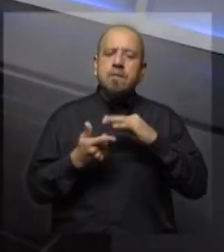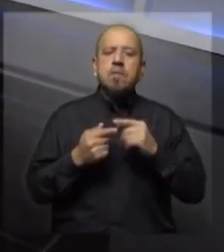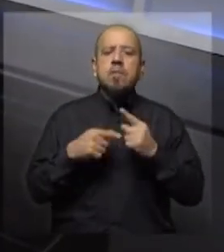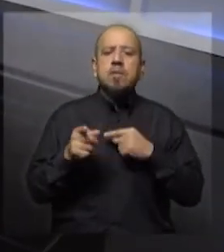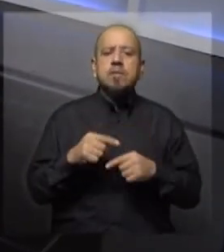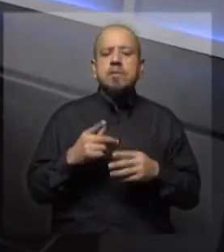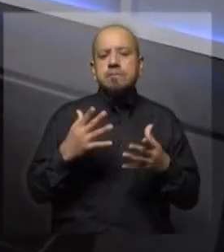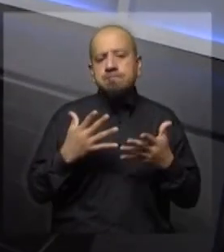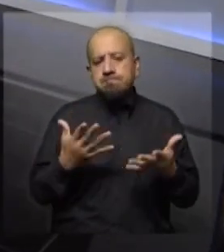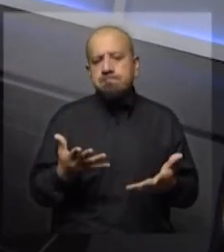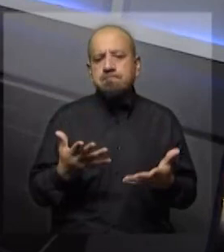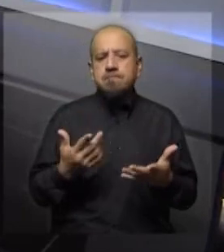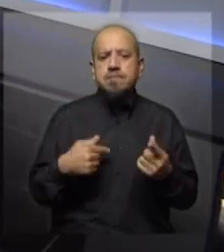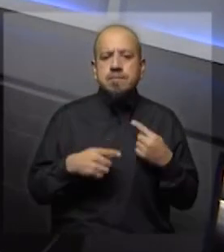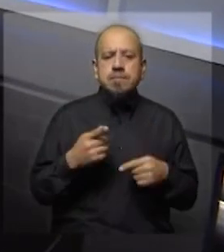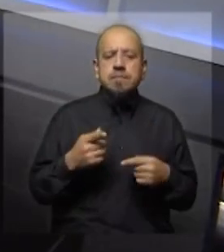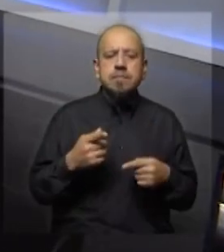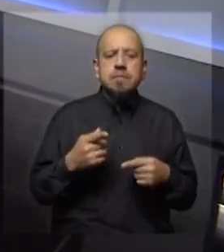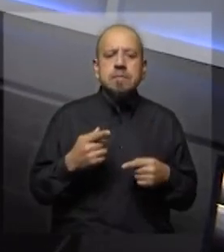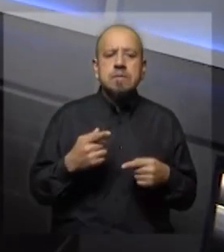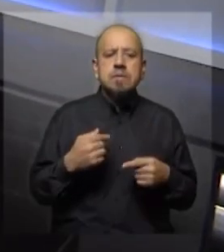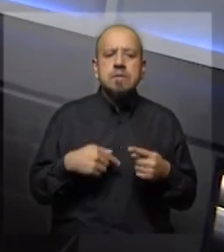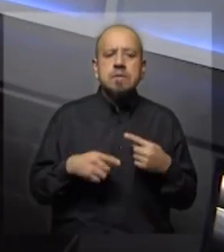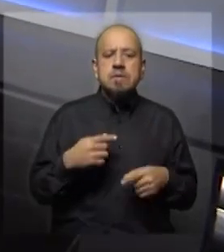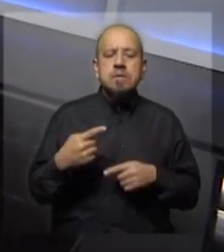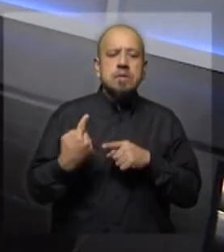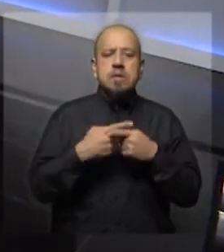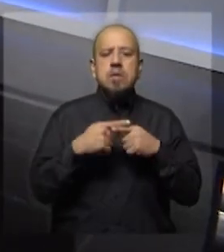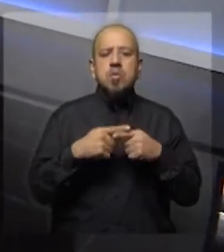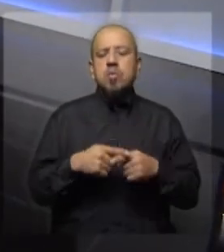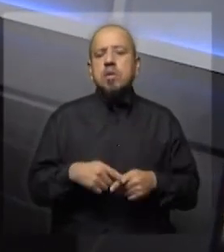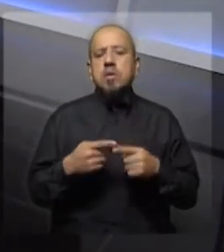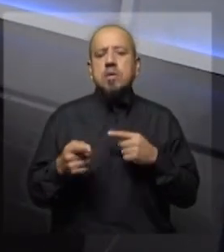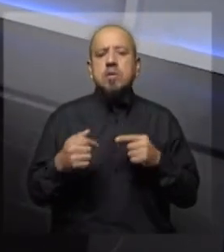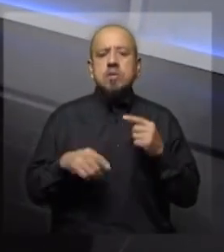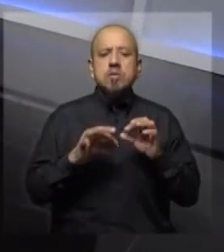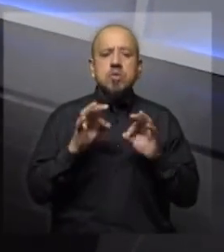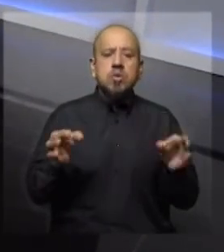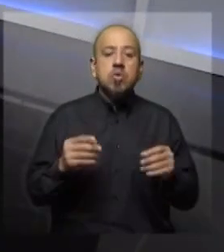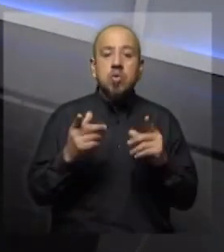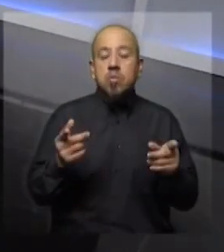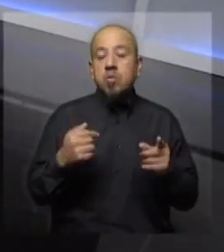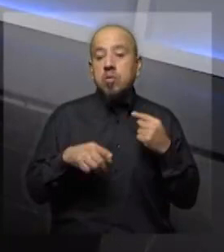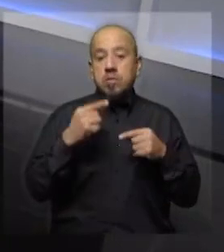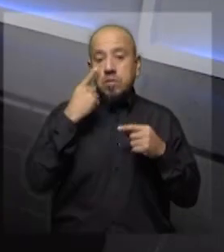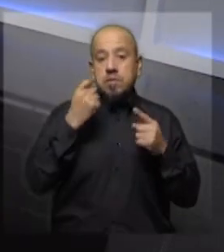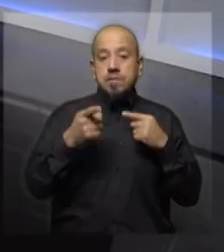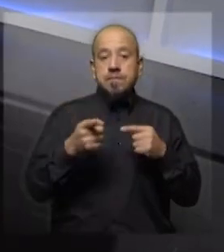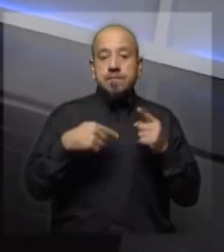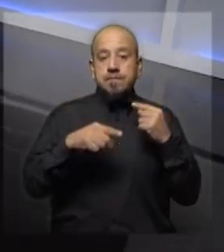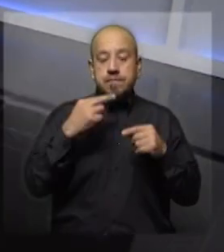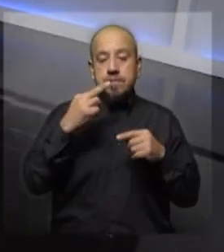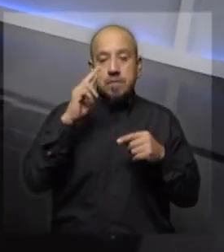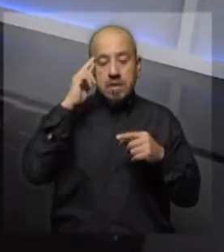sanas si me permiten la simplicidad del término de discutir o de cómo evitar la forma se enfermizas de